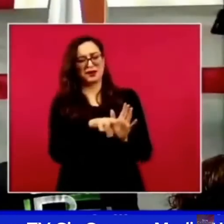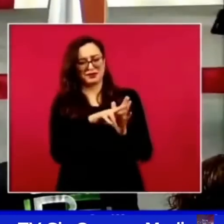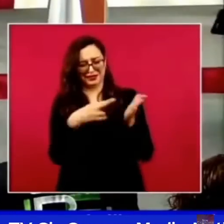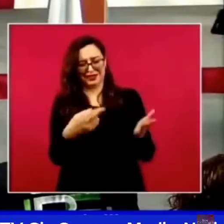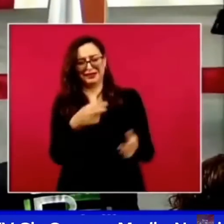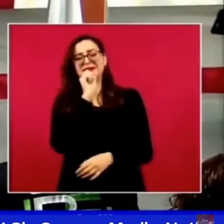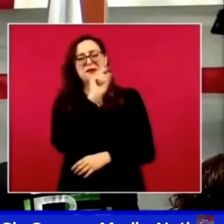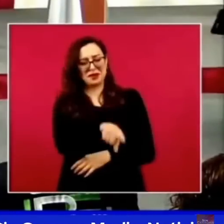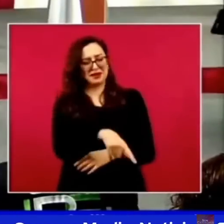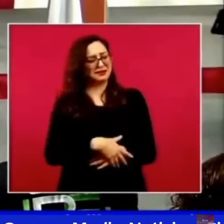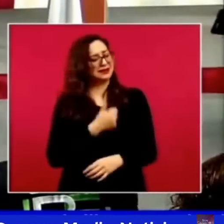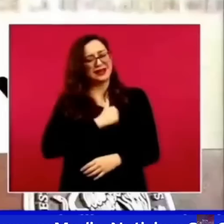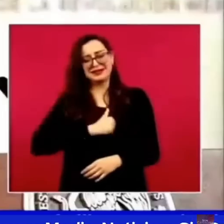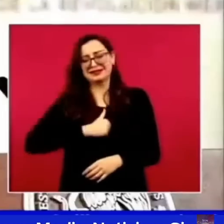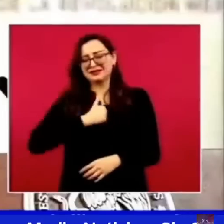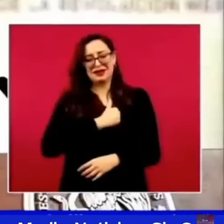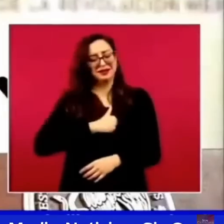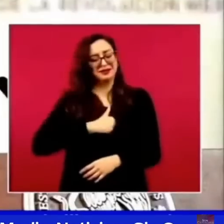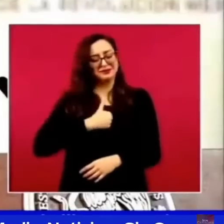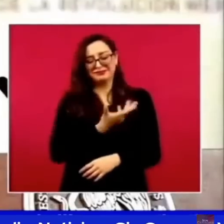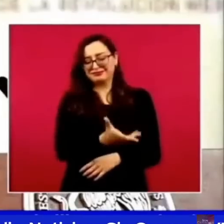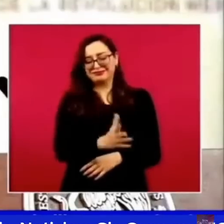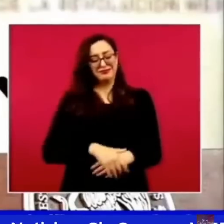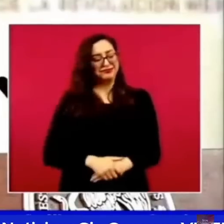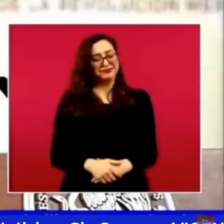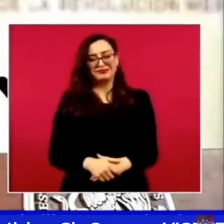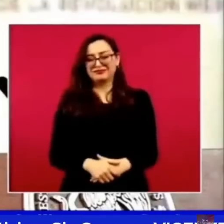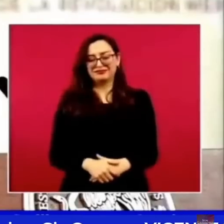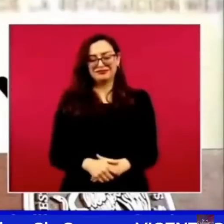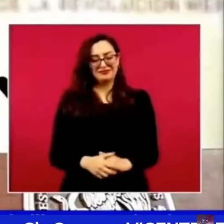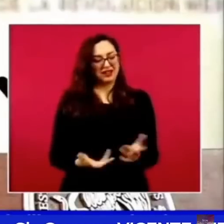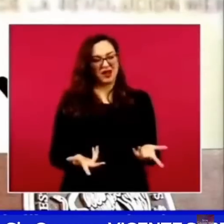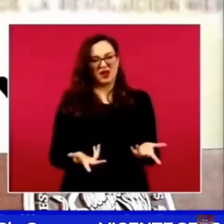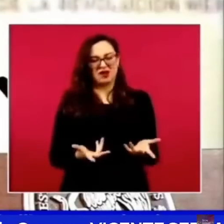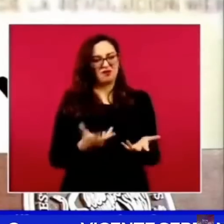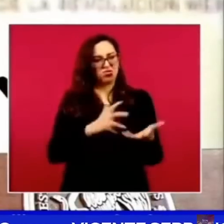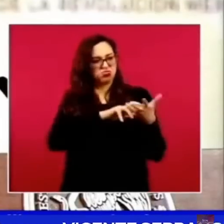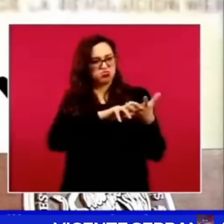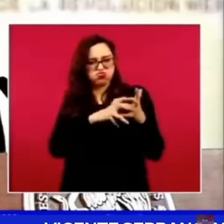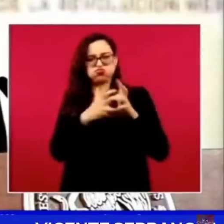también... Es lamentable completamente. O sea, es una distorsión